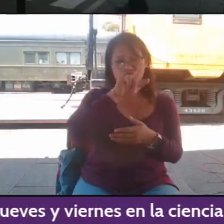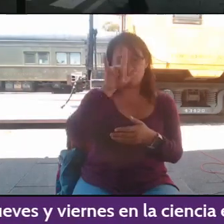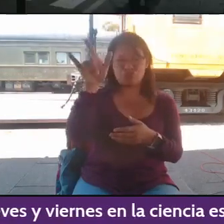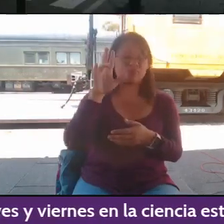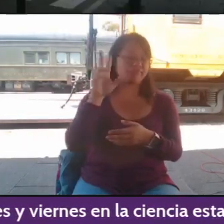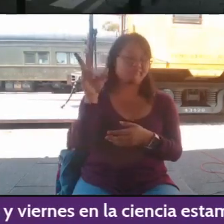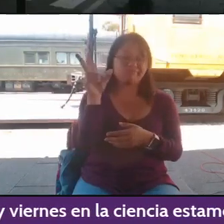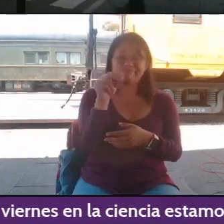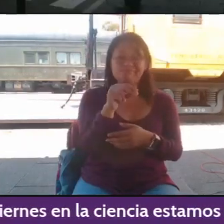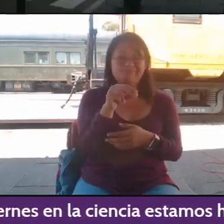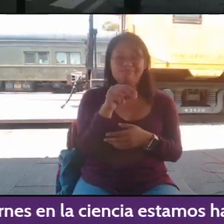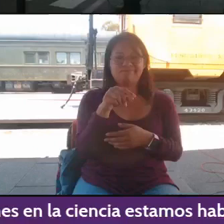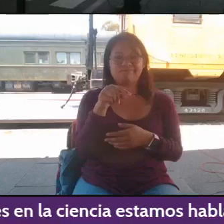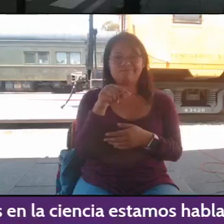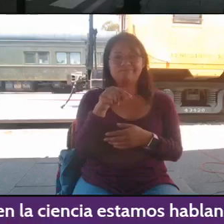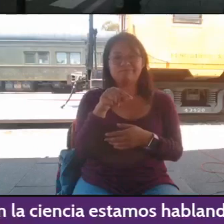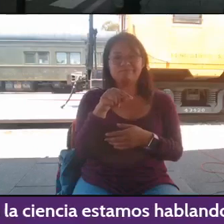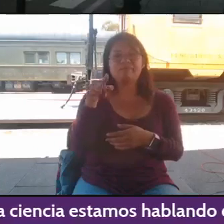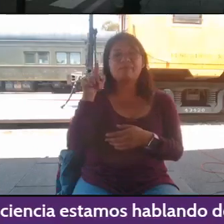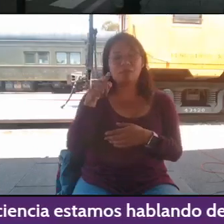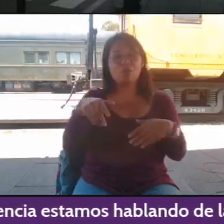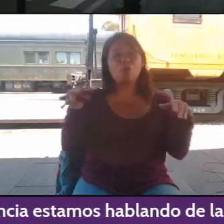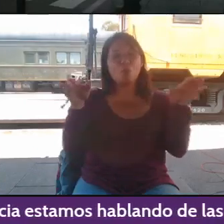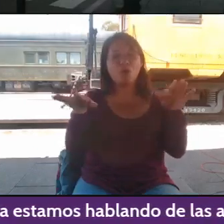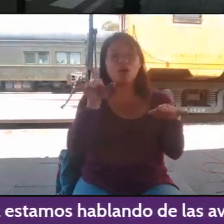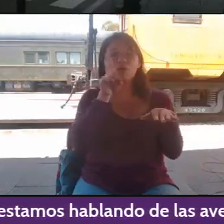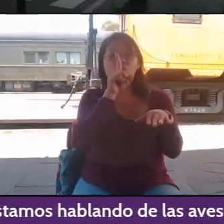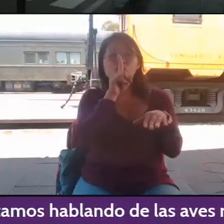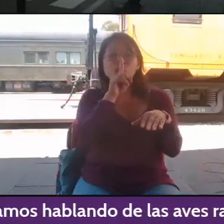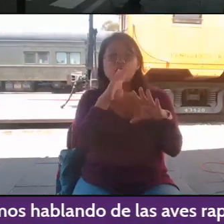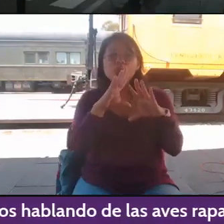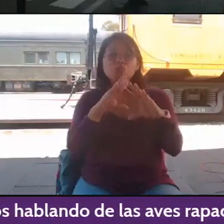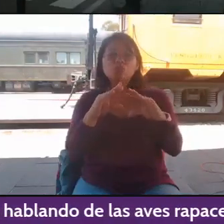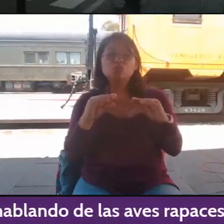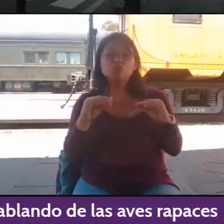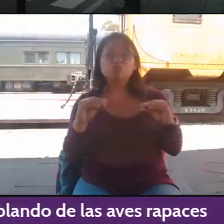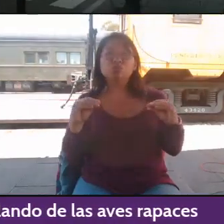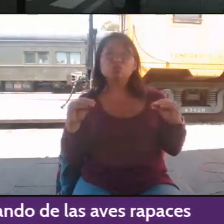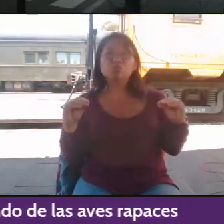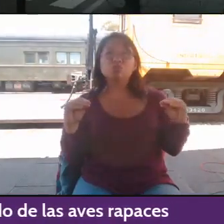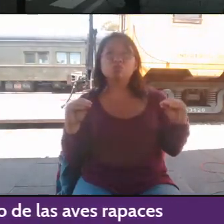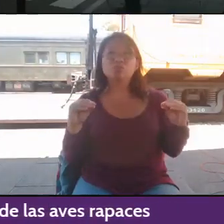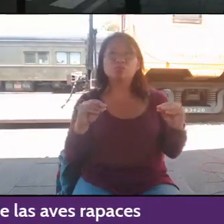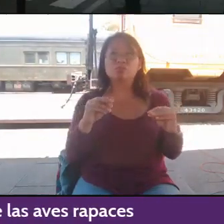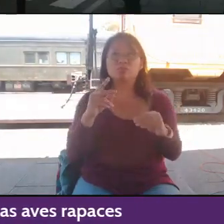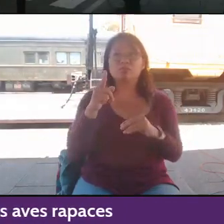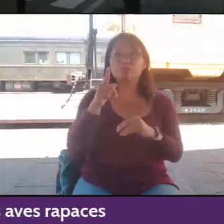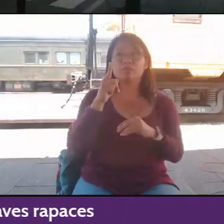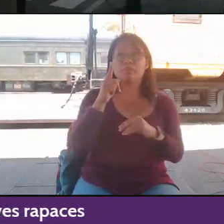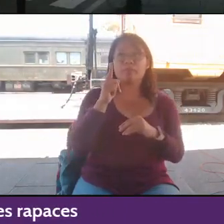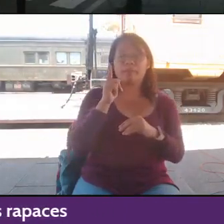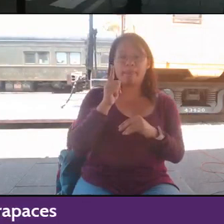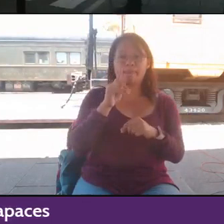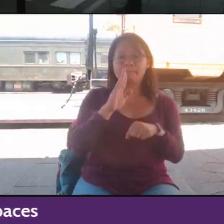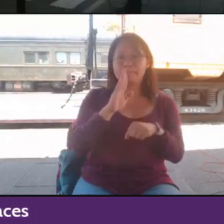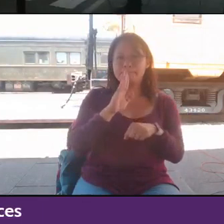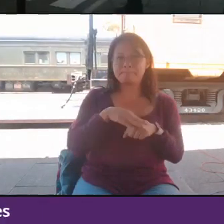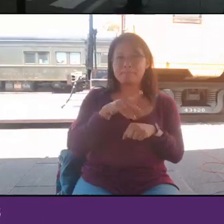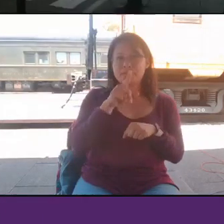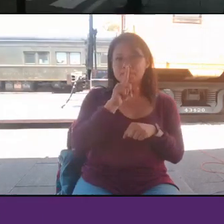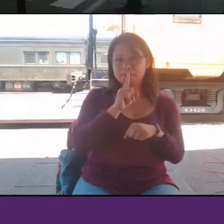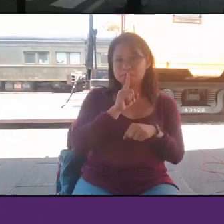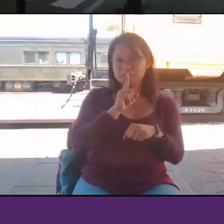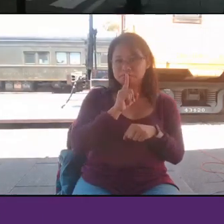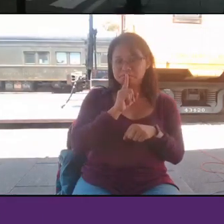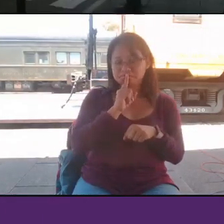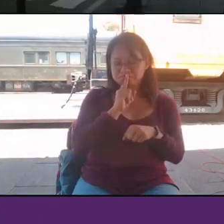tienen la ventaja de volar silenciosas. Esta de aquí, la lechuza de campanario general, no Kimi, es el ave más silenciosa del mundo.